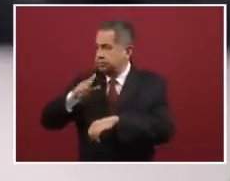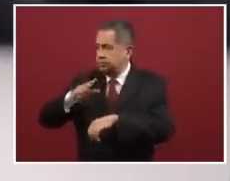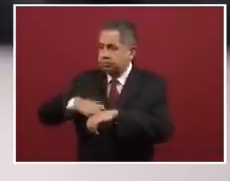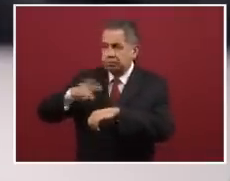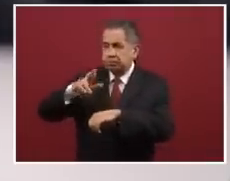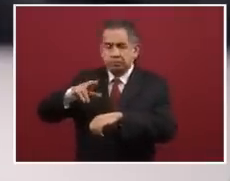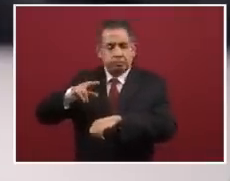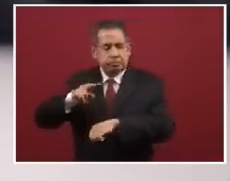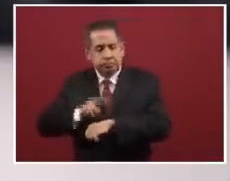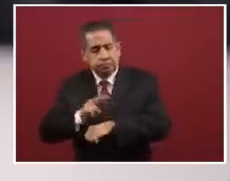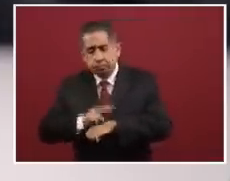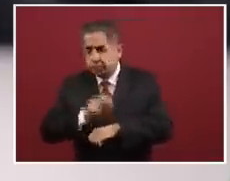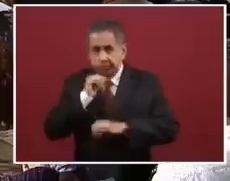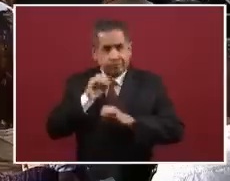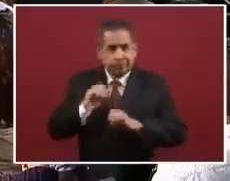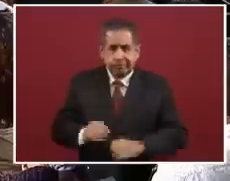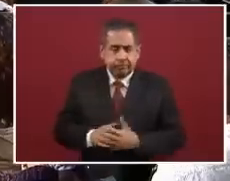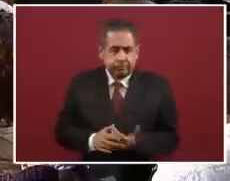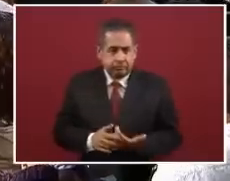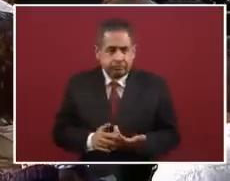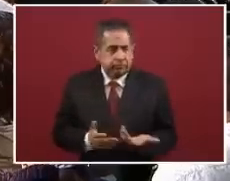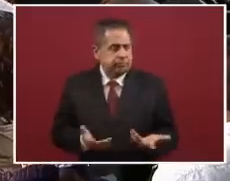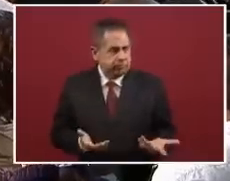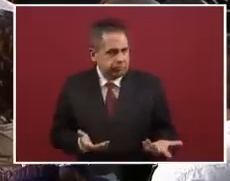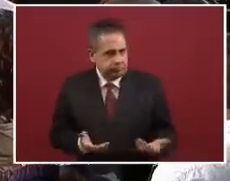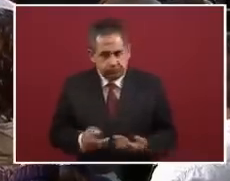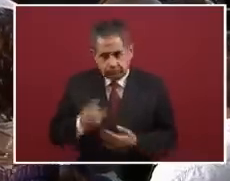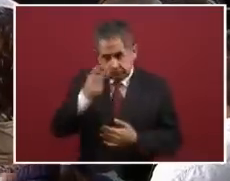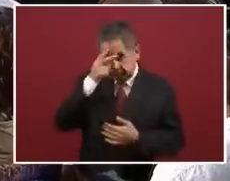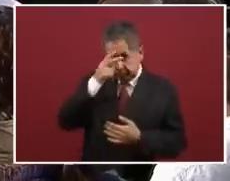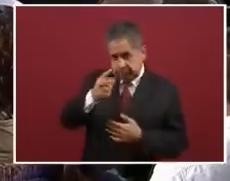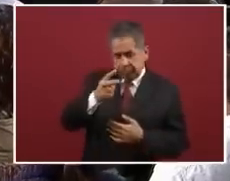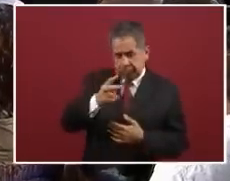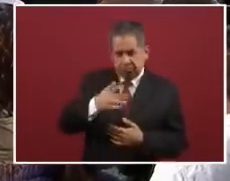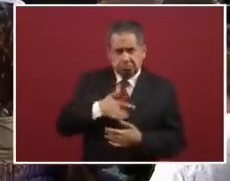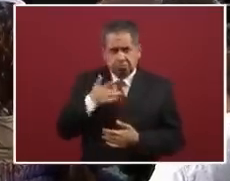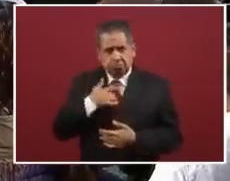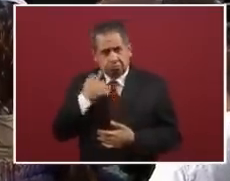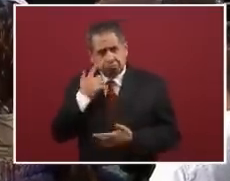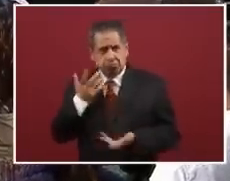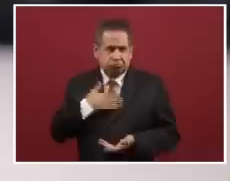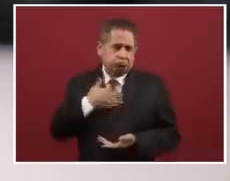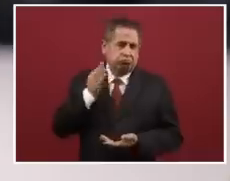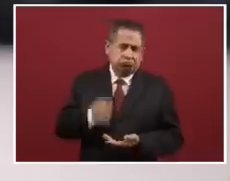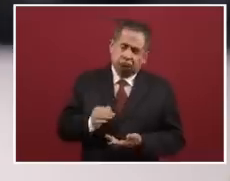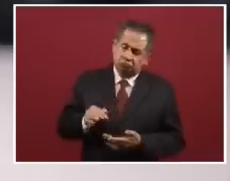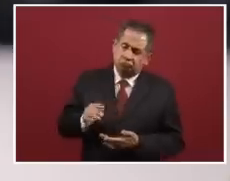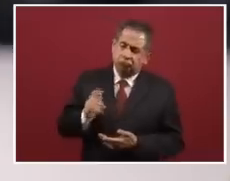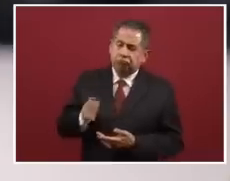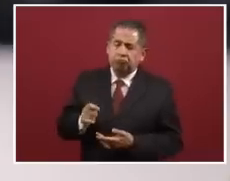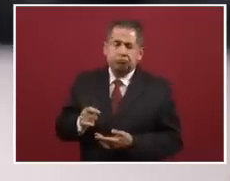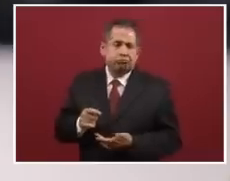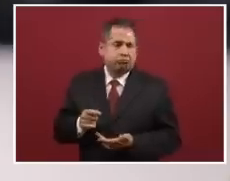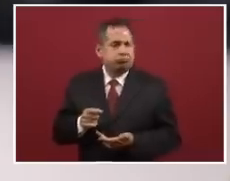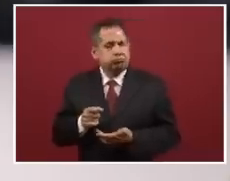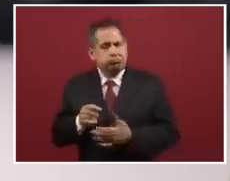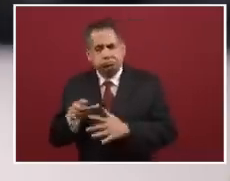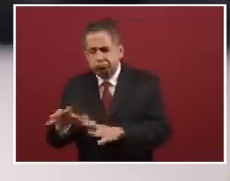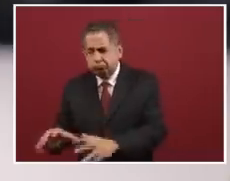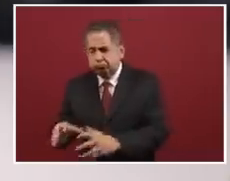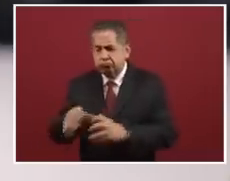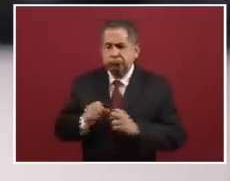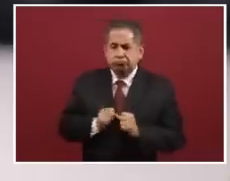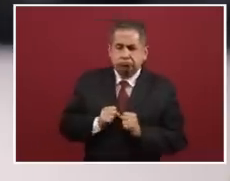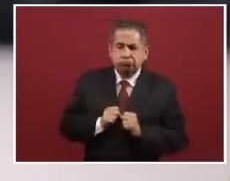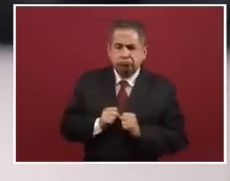mayores. ¿México estaría dispuesto a asumir eventualmente incluso